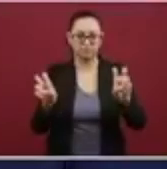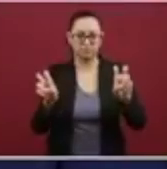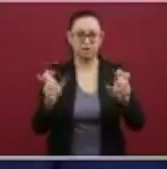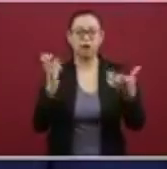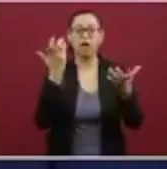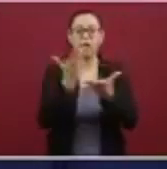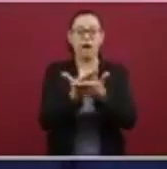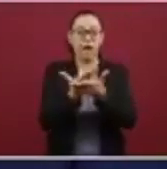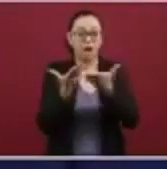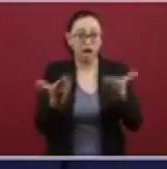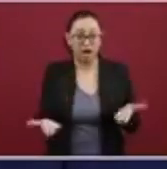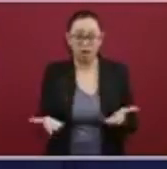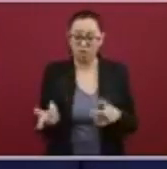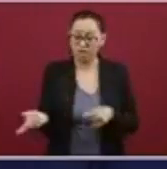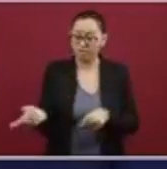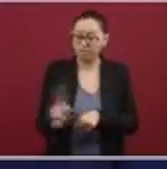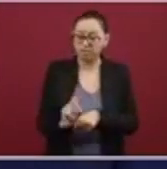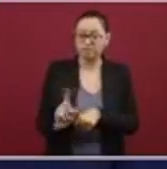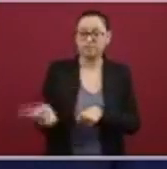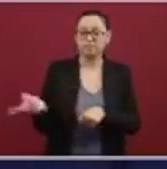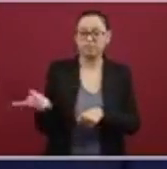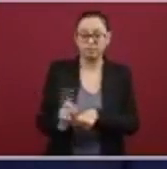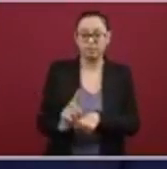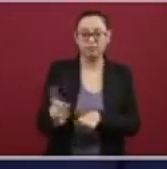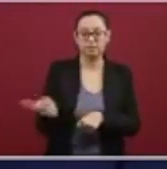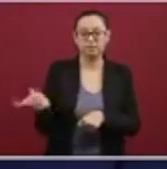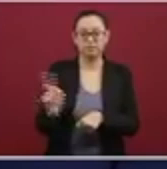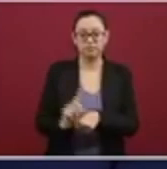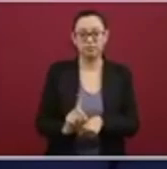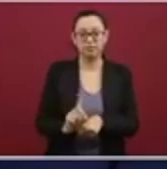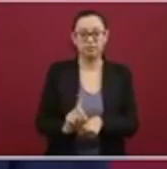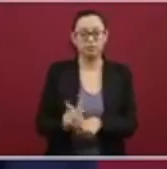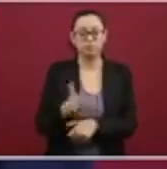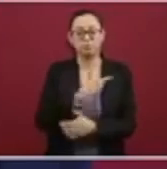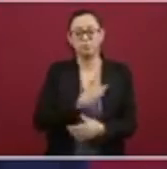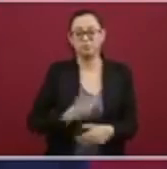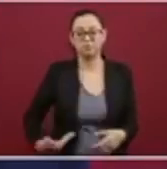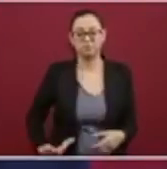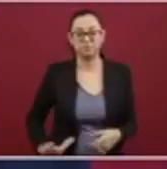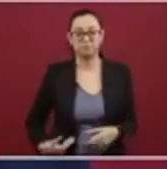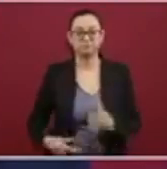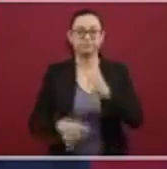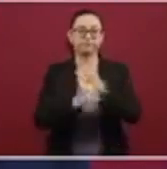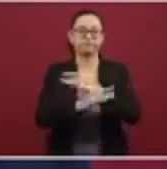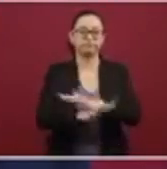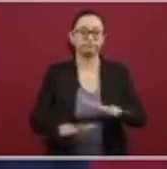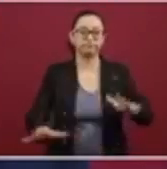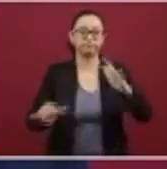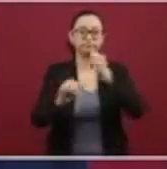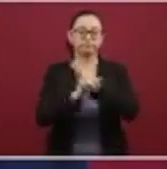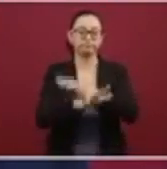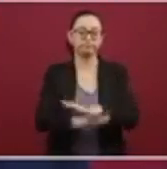ahora todos los días el presidente informa.